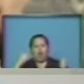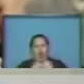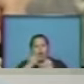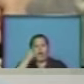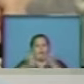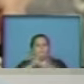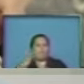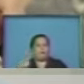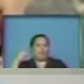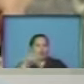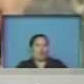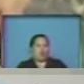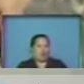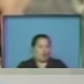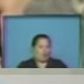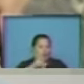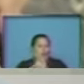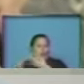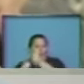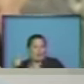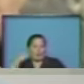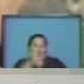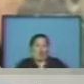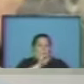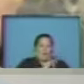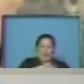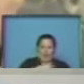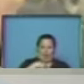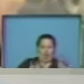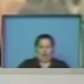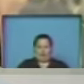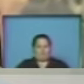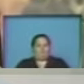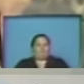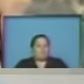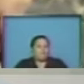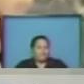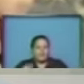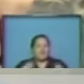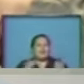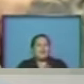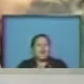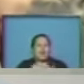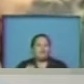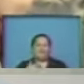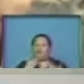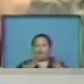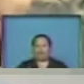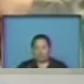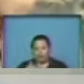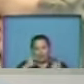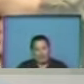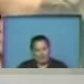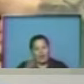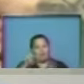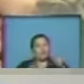compró la nueva empresa que compró la vieja empresa. Sí, ¿qué es eso que hay detrás que lo motiva? No lo sé, porque le estoy diciendo